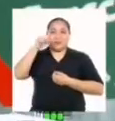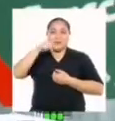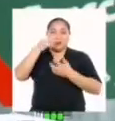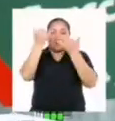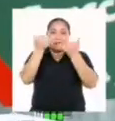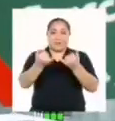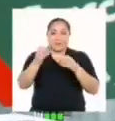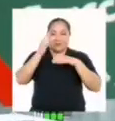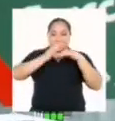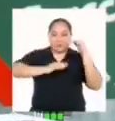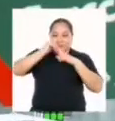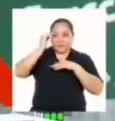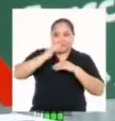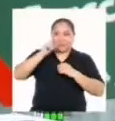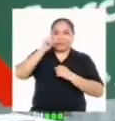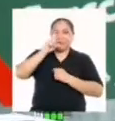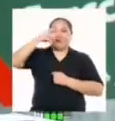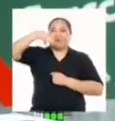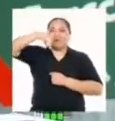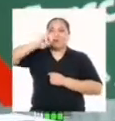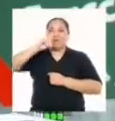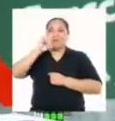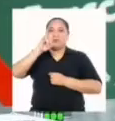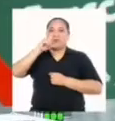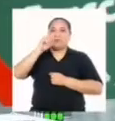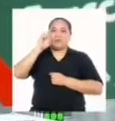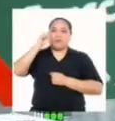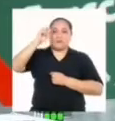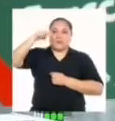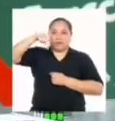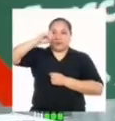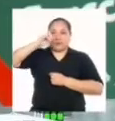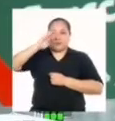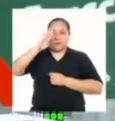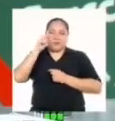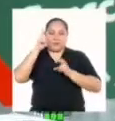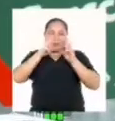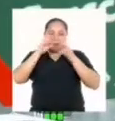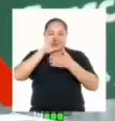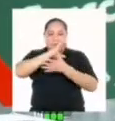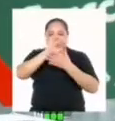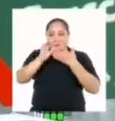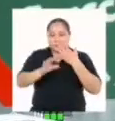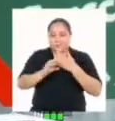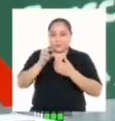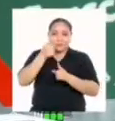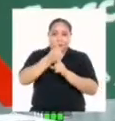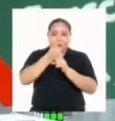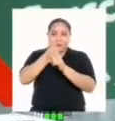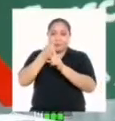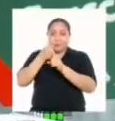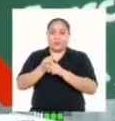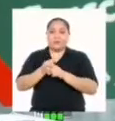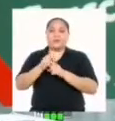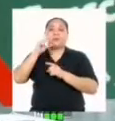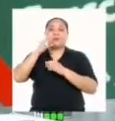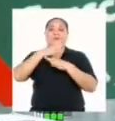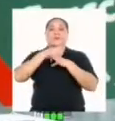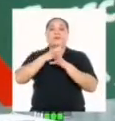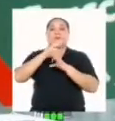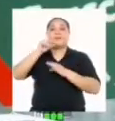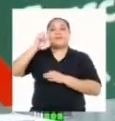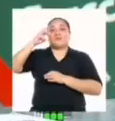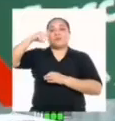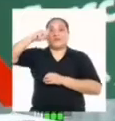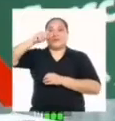El día de hoy construimos un módulo Sono-B. Identificamos características, propiedades y elementos de las formas geométricas